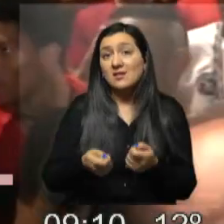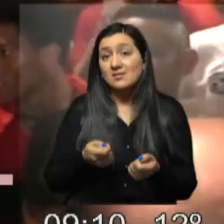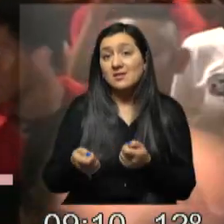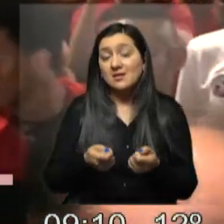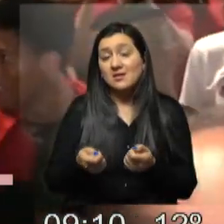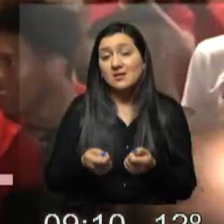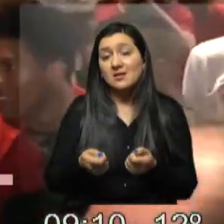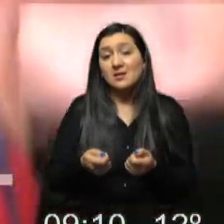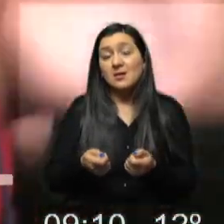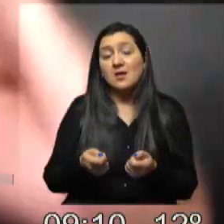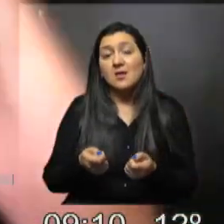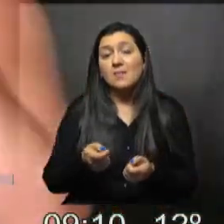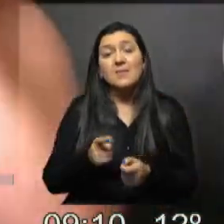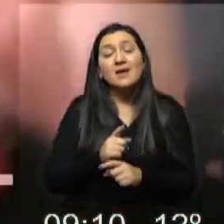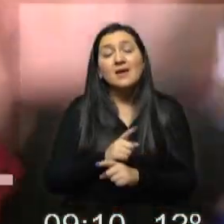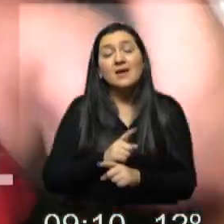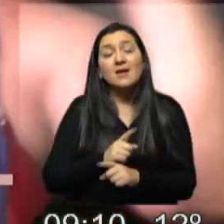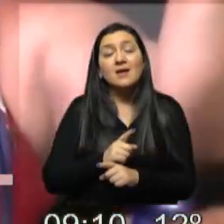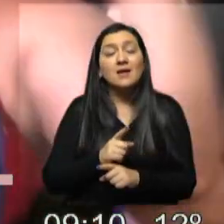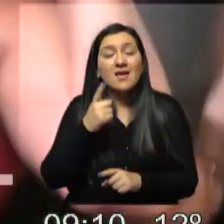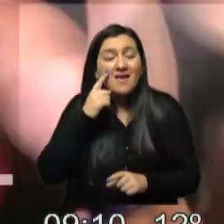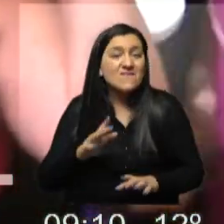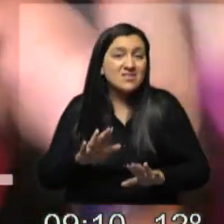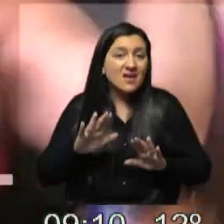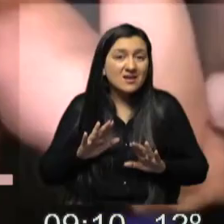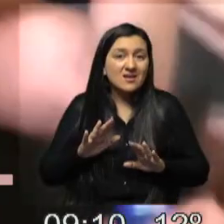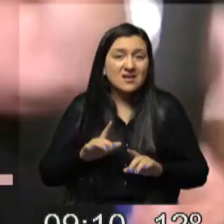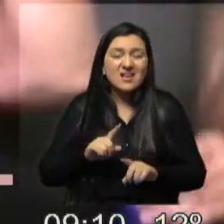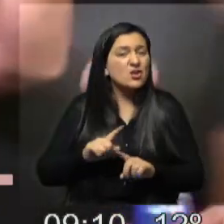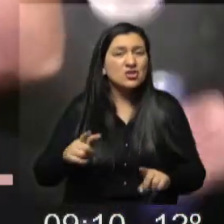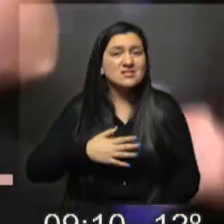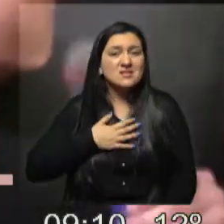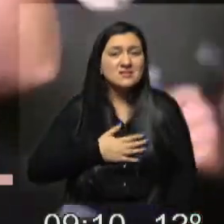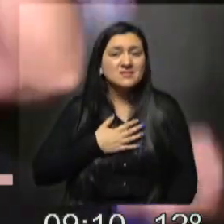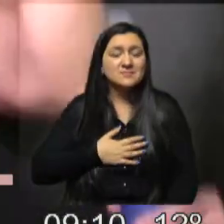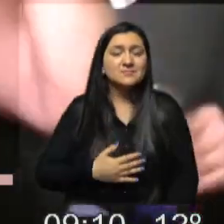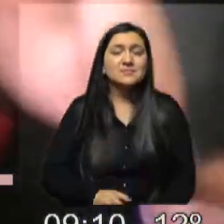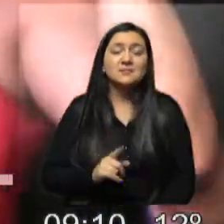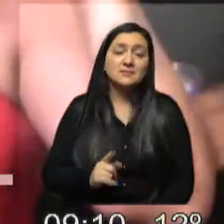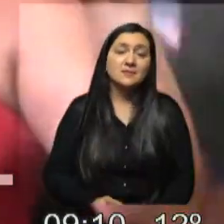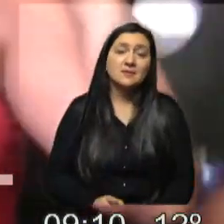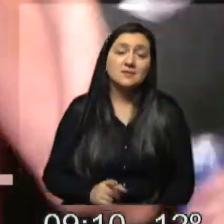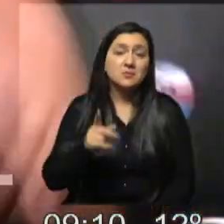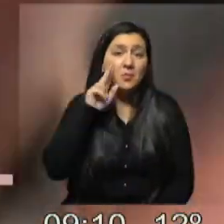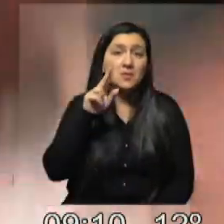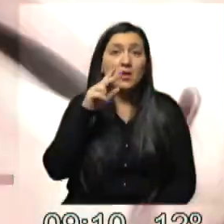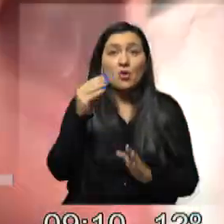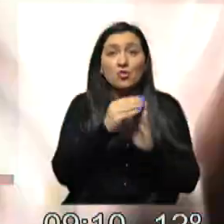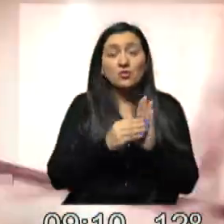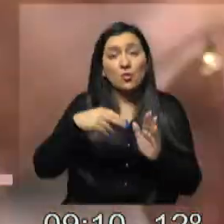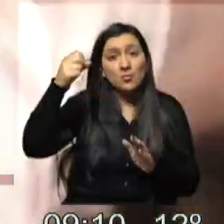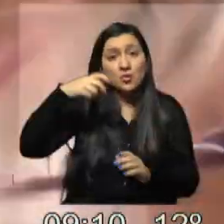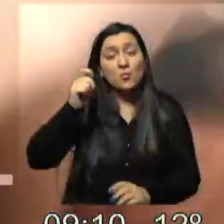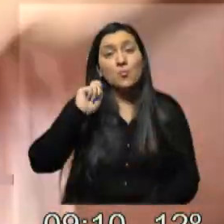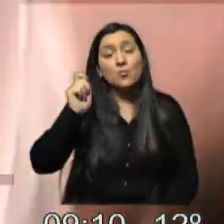tejido social, evitar la insatisfacción, evitar dejar esa sensación de discurso antipolítico. Si uno mira los datos de opinión pública en América Latina,